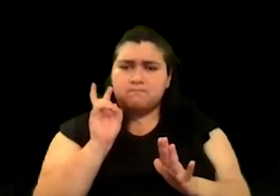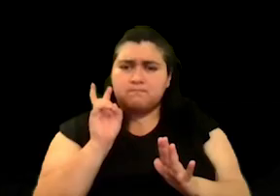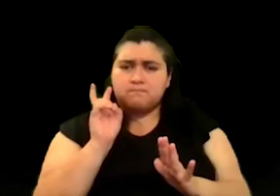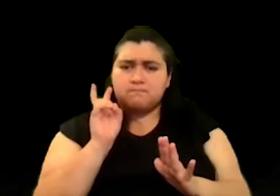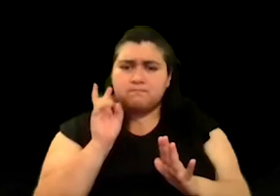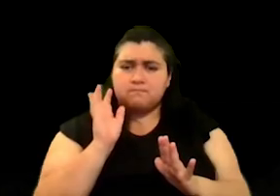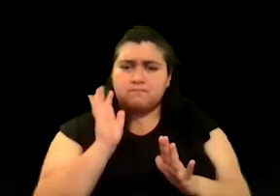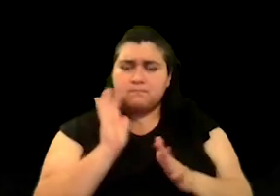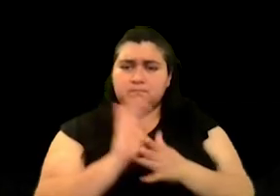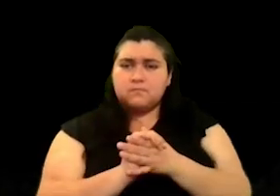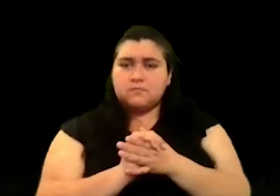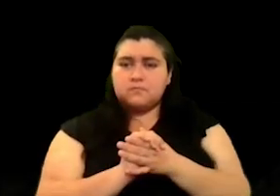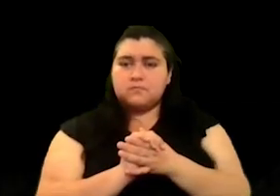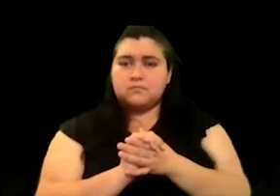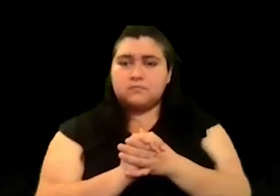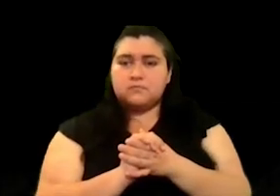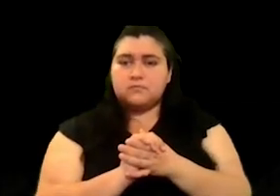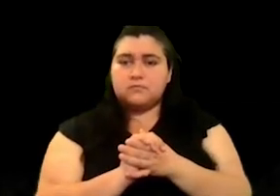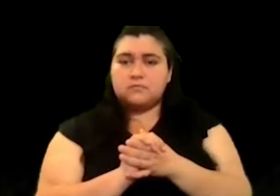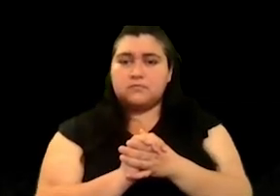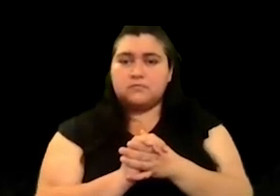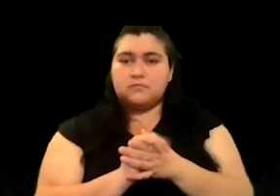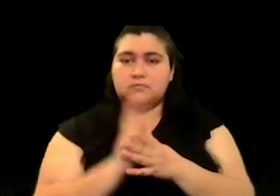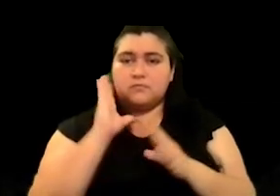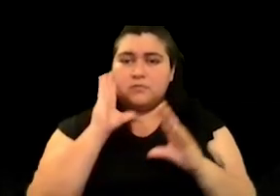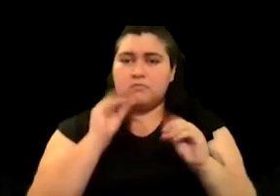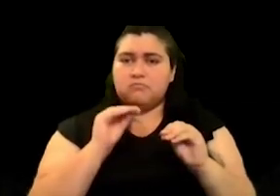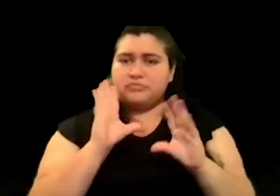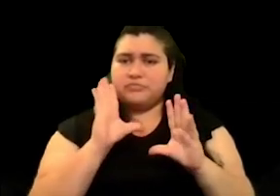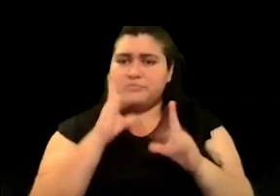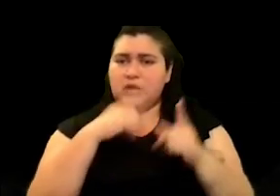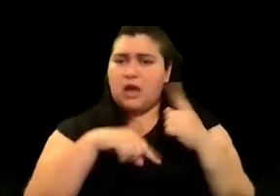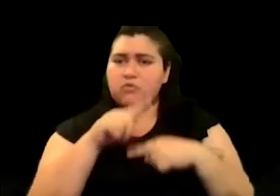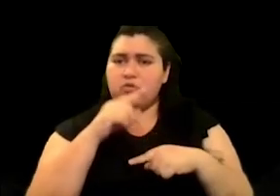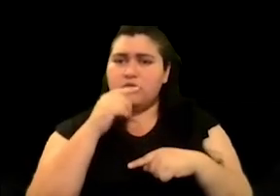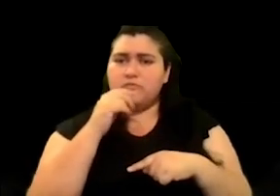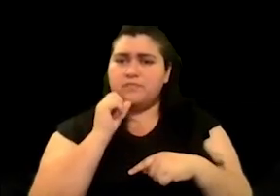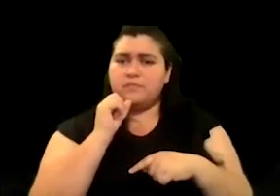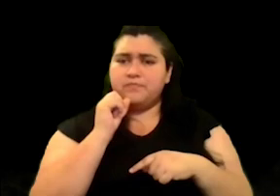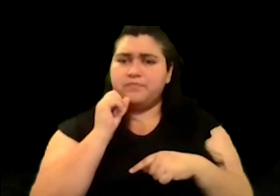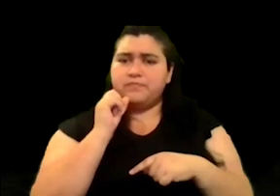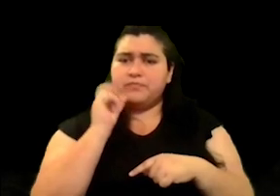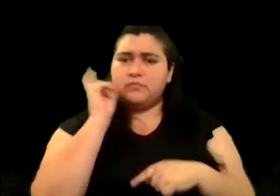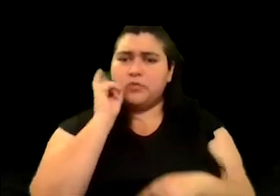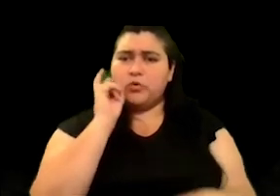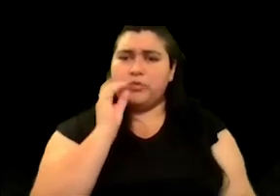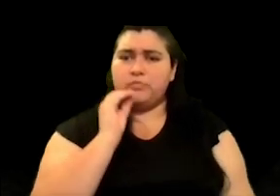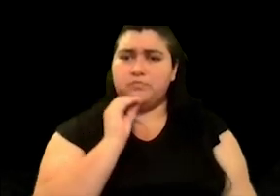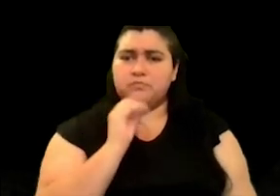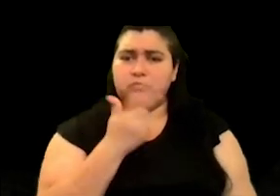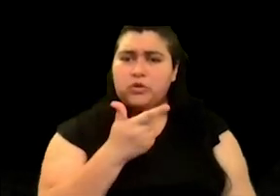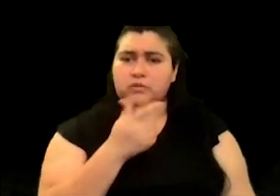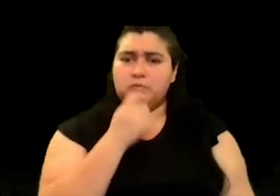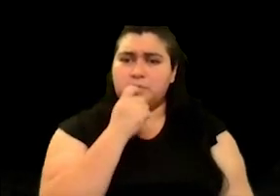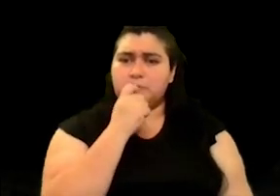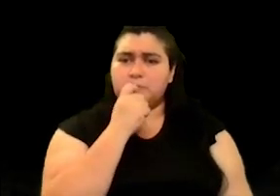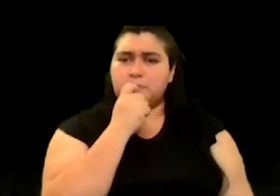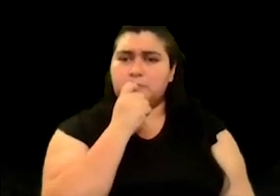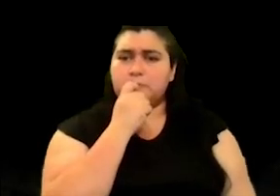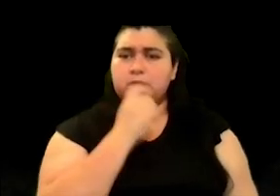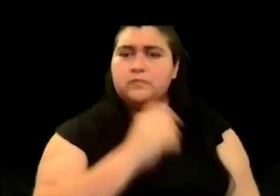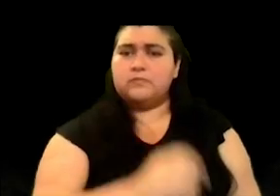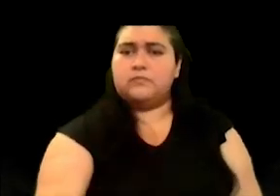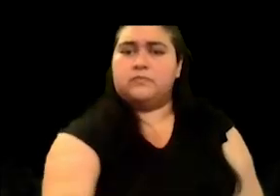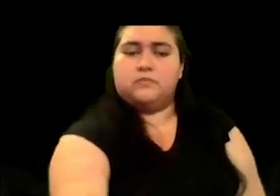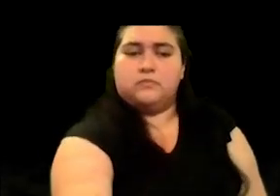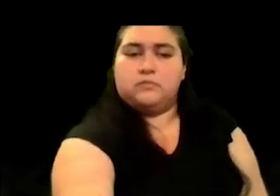claro, el derecho anglosajón no se basa en eso. El derecho anglosajón es el derecho a los antecedentes. Entonces la pregunta es, ¿qué hiciste? ¿Qué estuviste haciendo? Contame qué querías